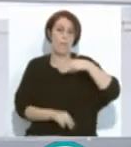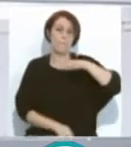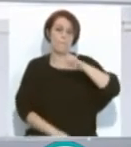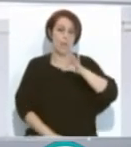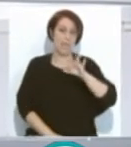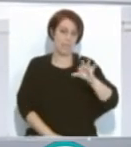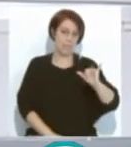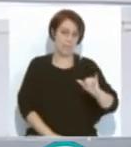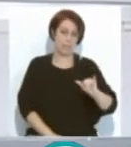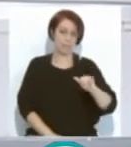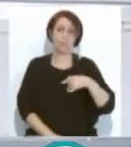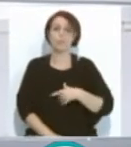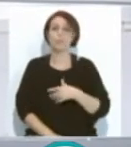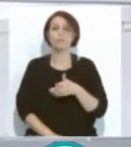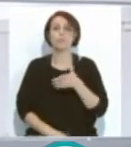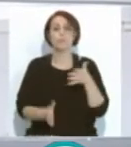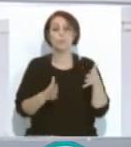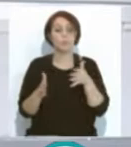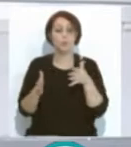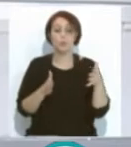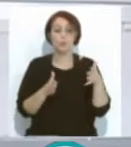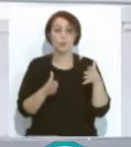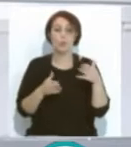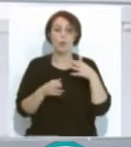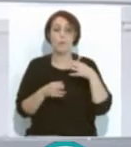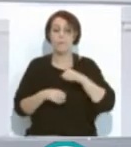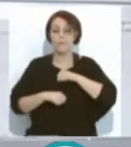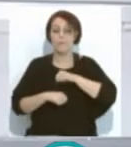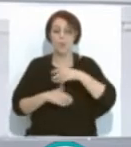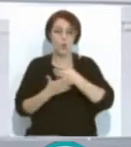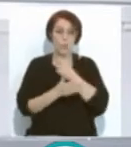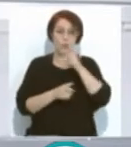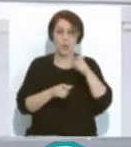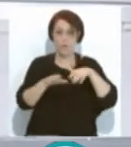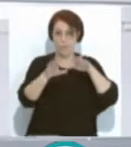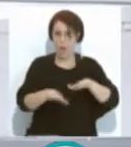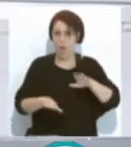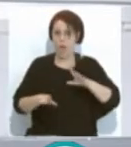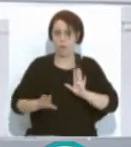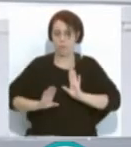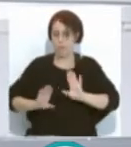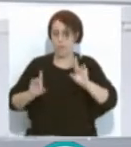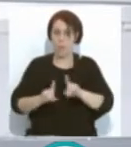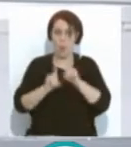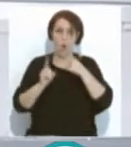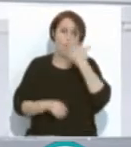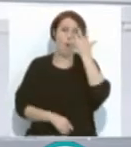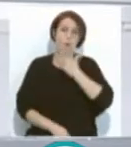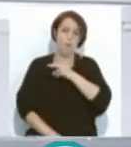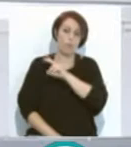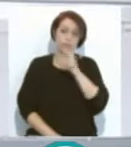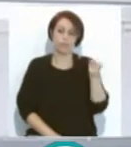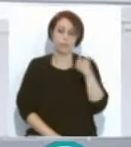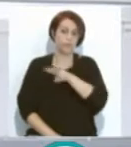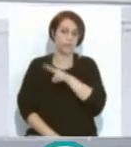Messi. Son momentos que todos esperan, los aficionados por un lado, más allá de los colores que tengan uno y otro, porque el aficionado del Cádiz es uno